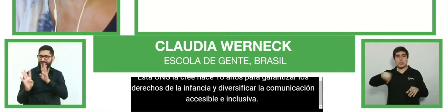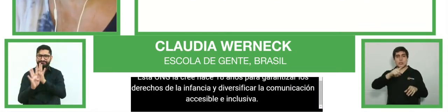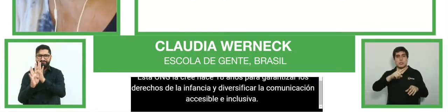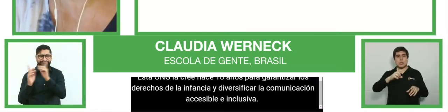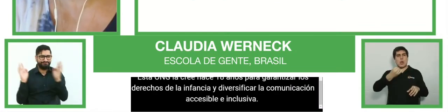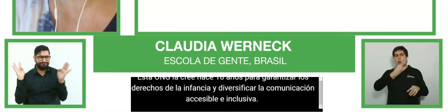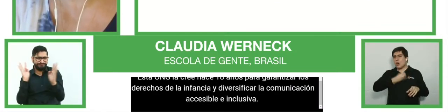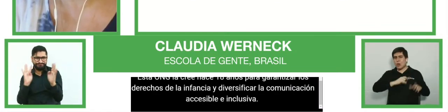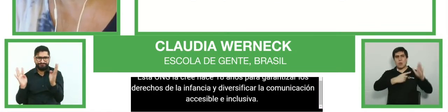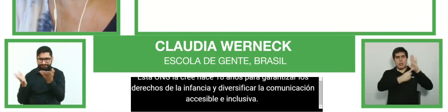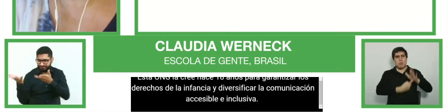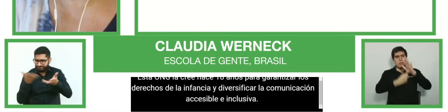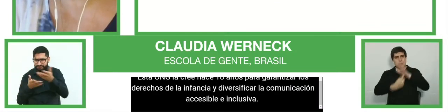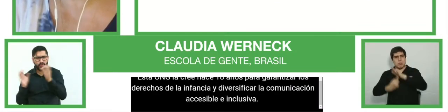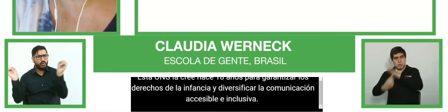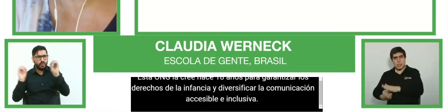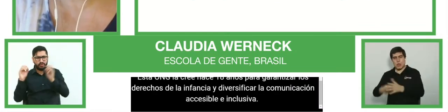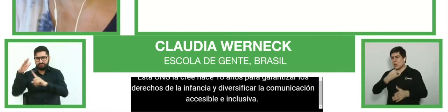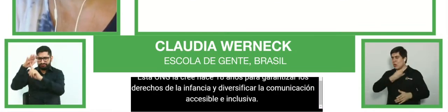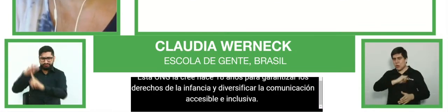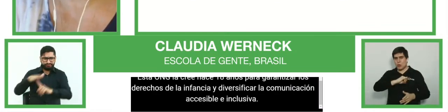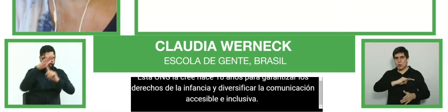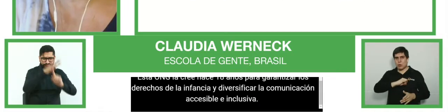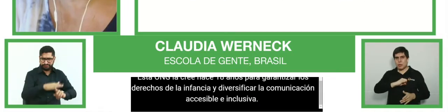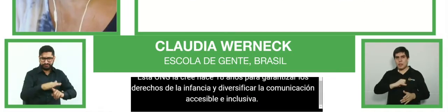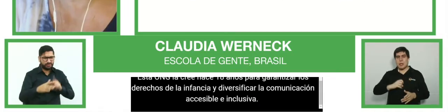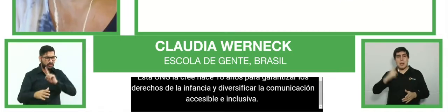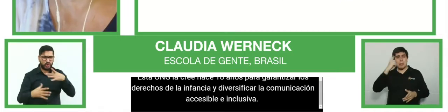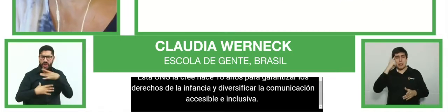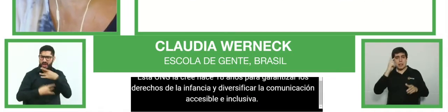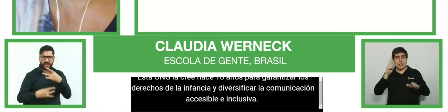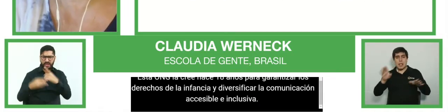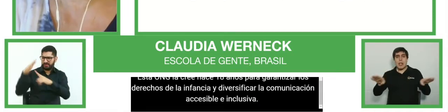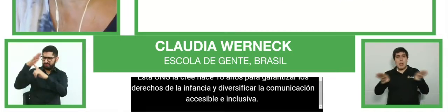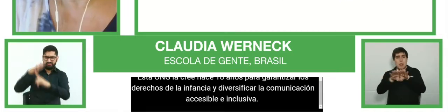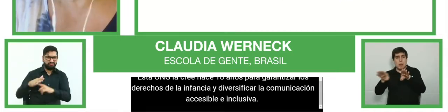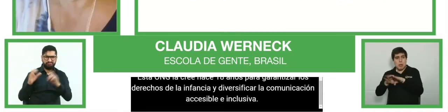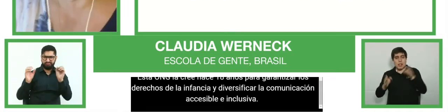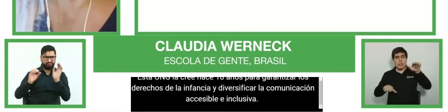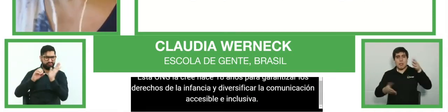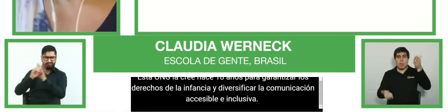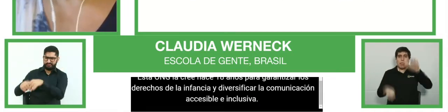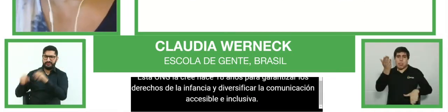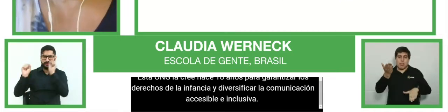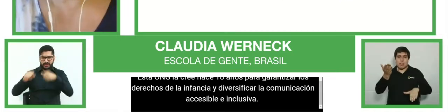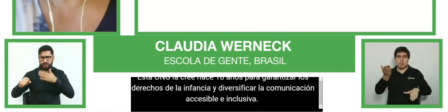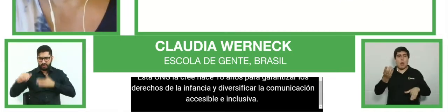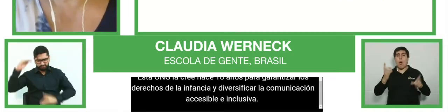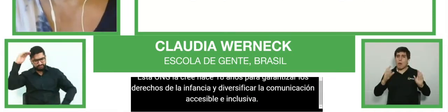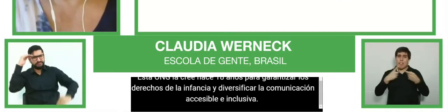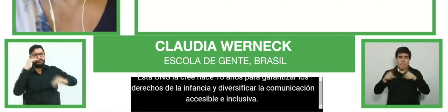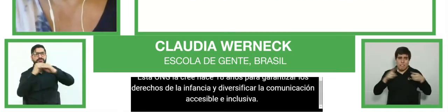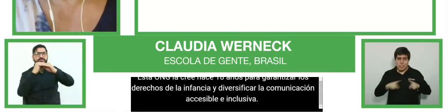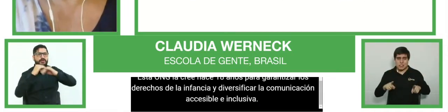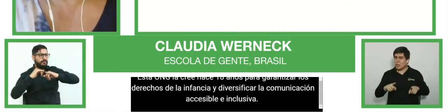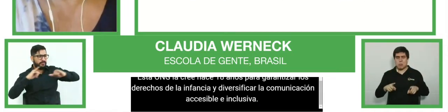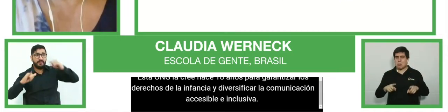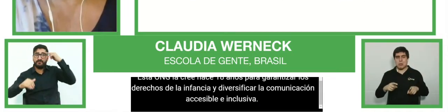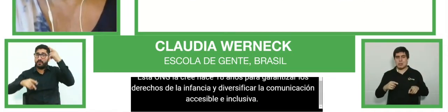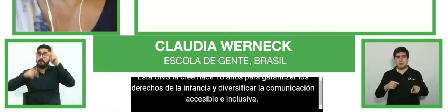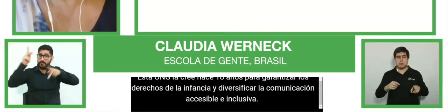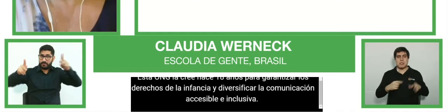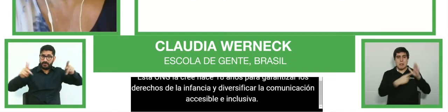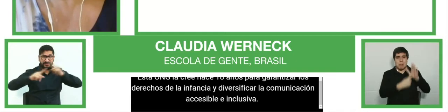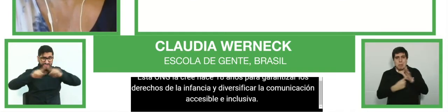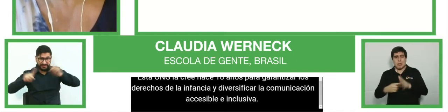de discriminación basada en desigualdades y diferencias. También somos seguidores del modo en que